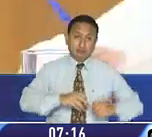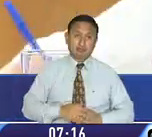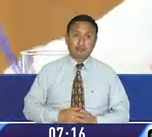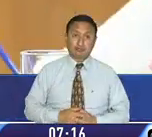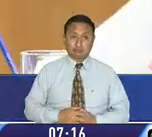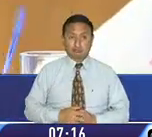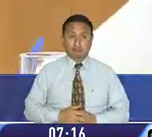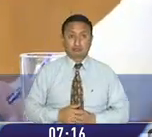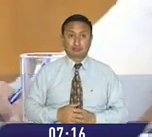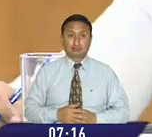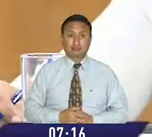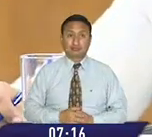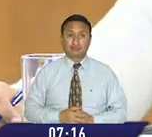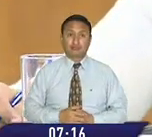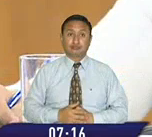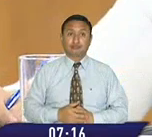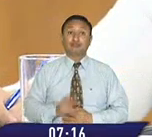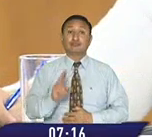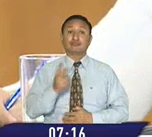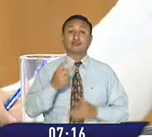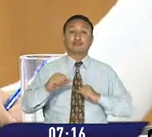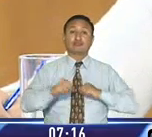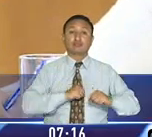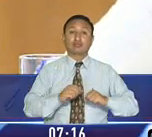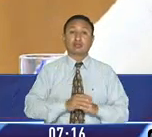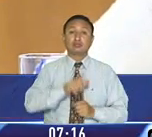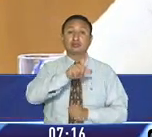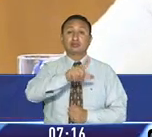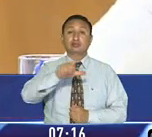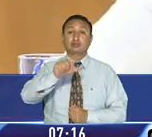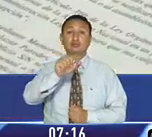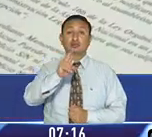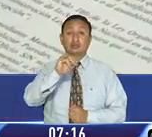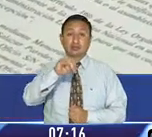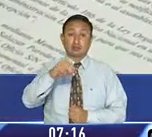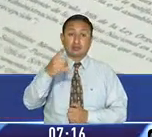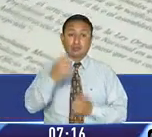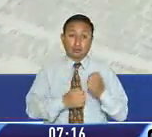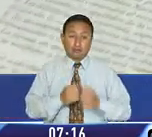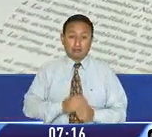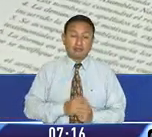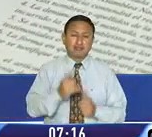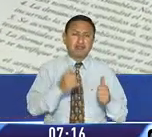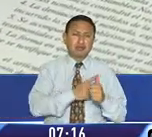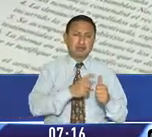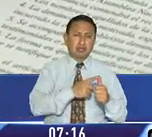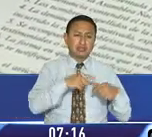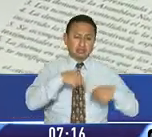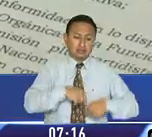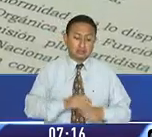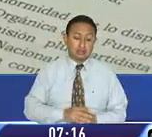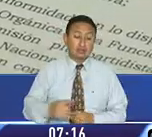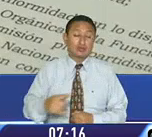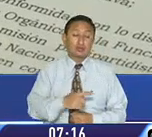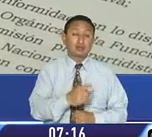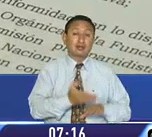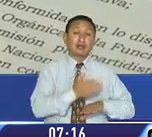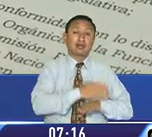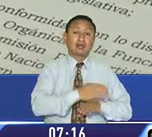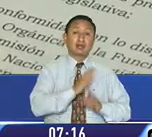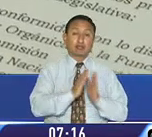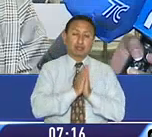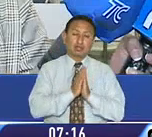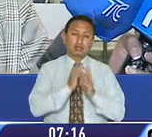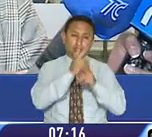¿no? Es la segunda acción jurídica de Guadalupe Yori que sufre un revés. La primera fue una revocatoria a las medidas